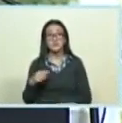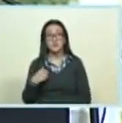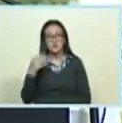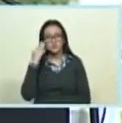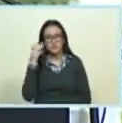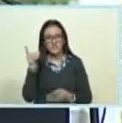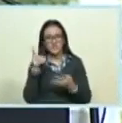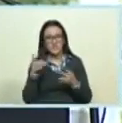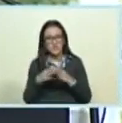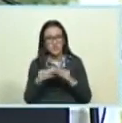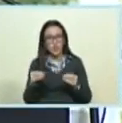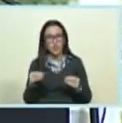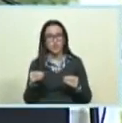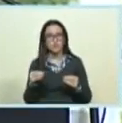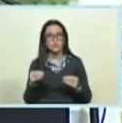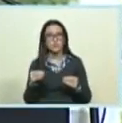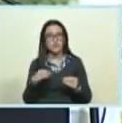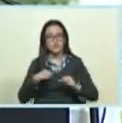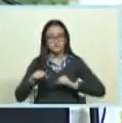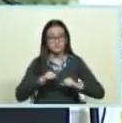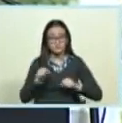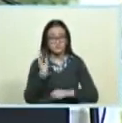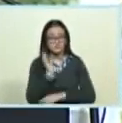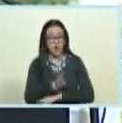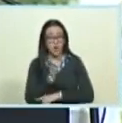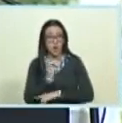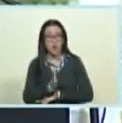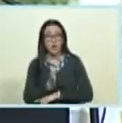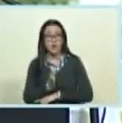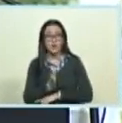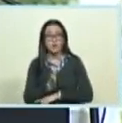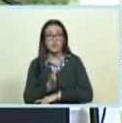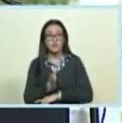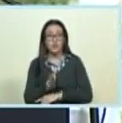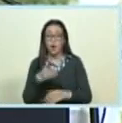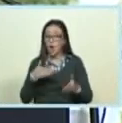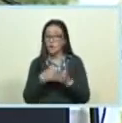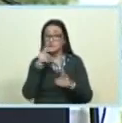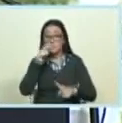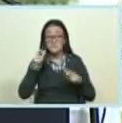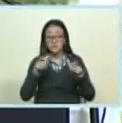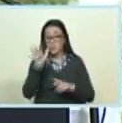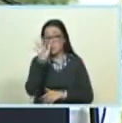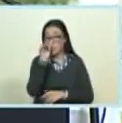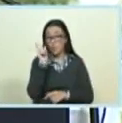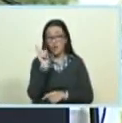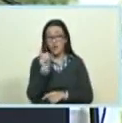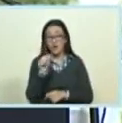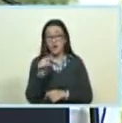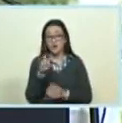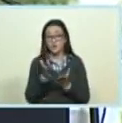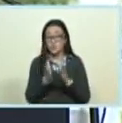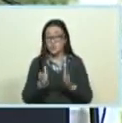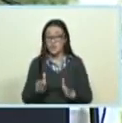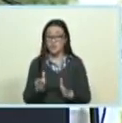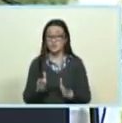al detalle, para ya tomar acciones en tiempo real contra aquellos que se burlan del movimiento